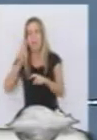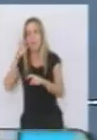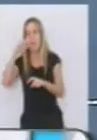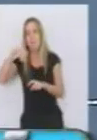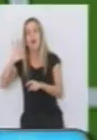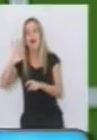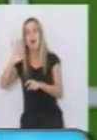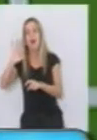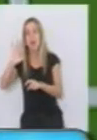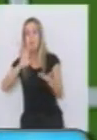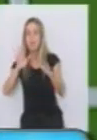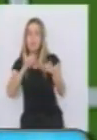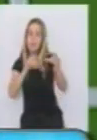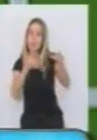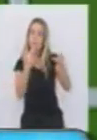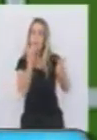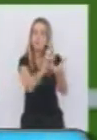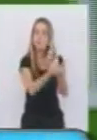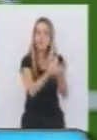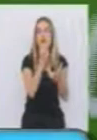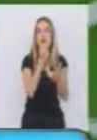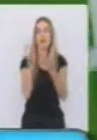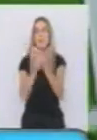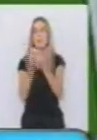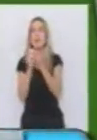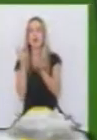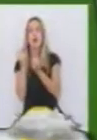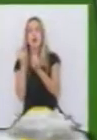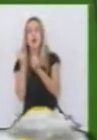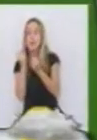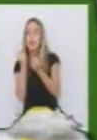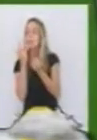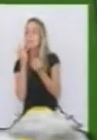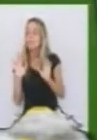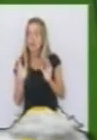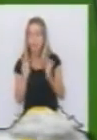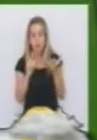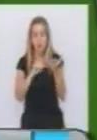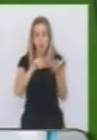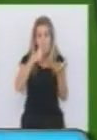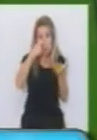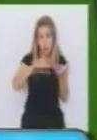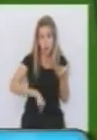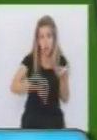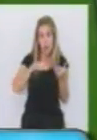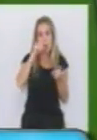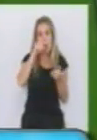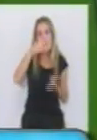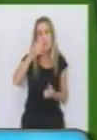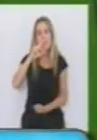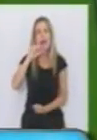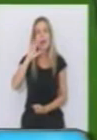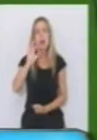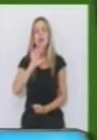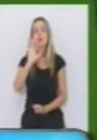Y hombre de mucha confianza de Scioli. Y finalmente, Gabriel Mariotto, que hoy está más cerca de Scioli que del kirchnerismo, increíble. Lo pusieron como